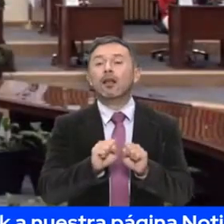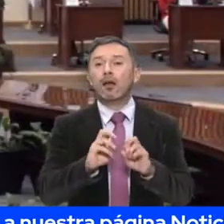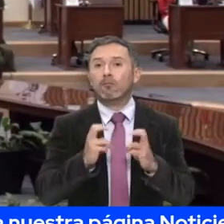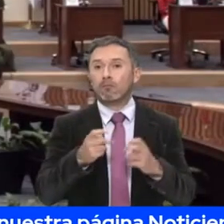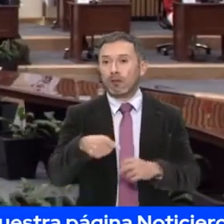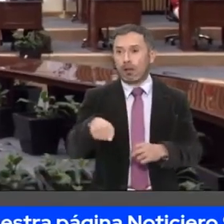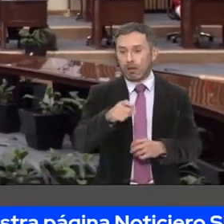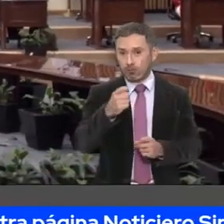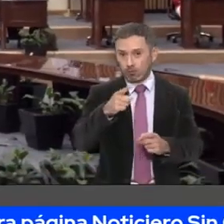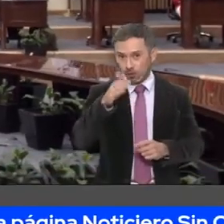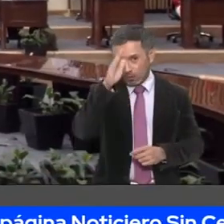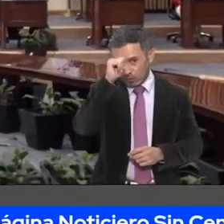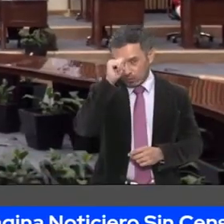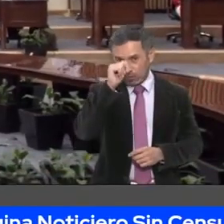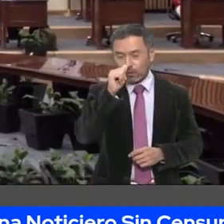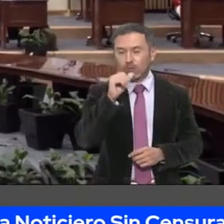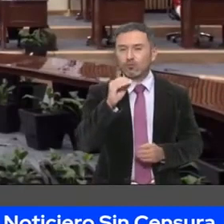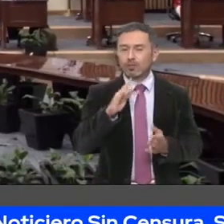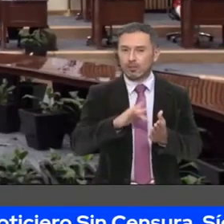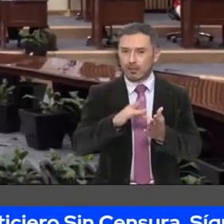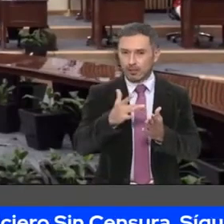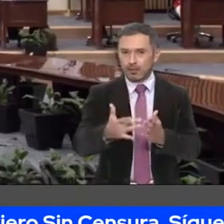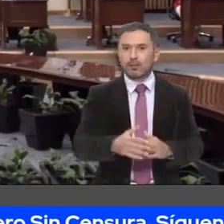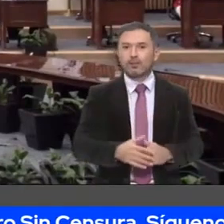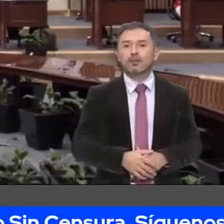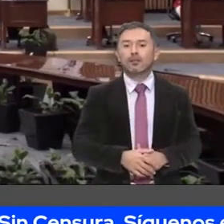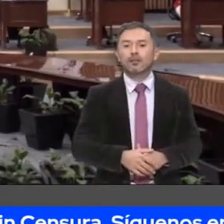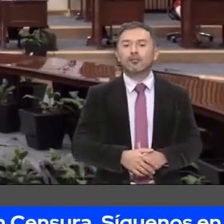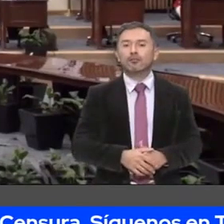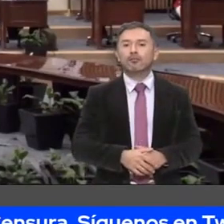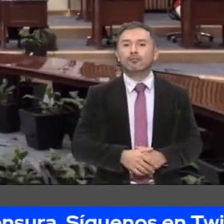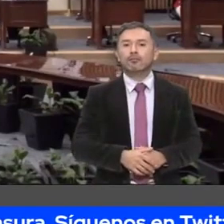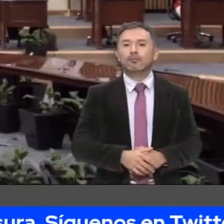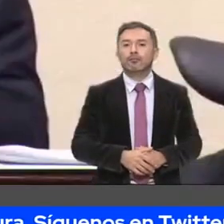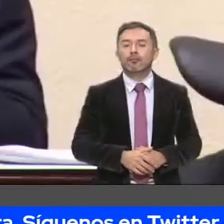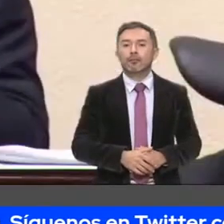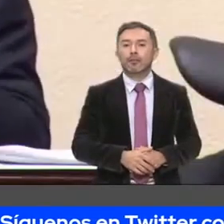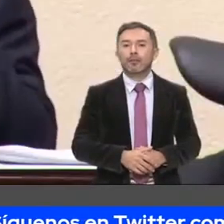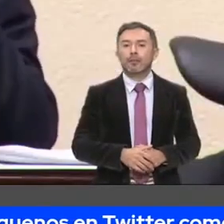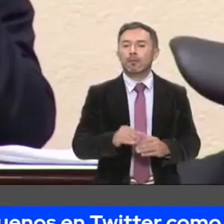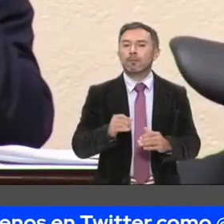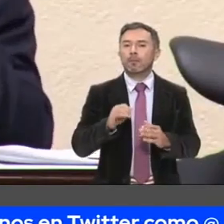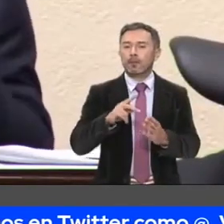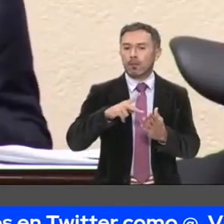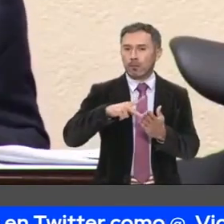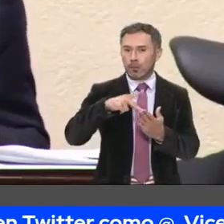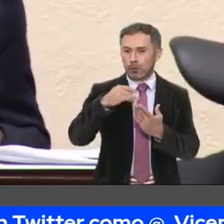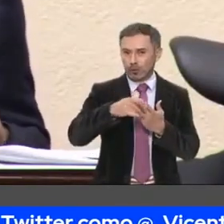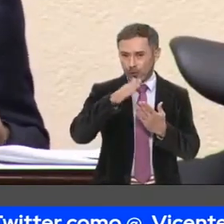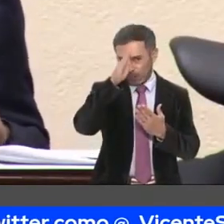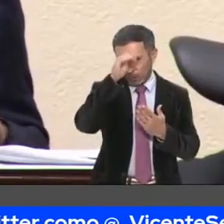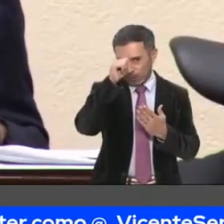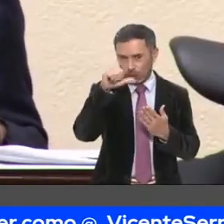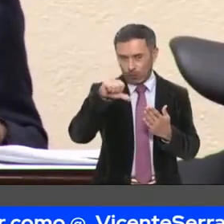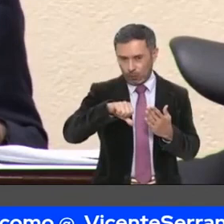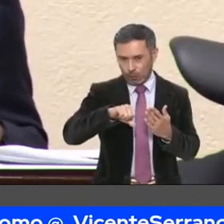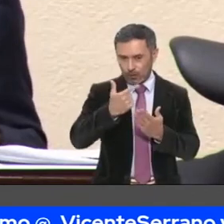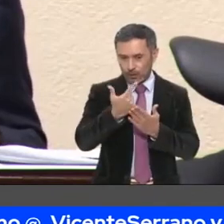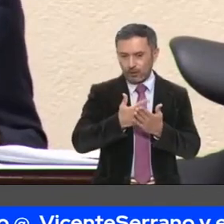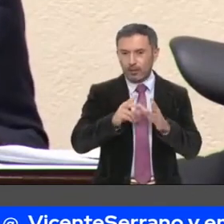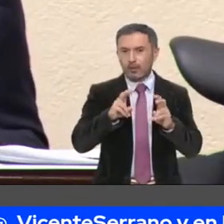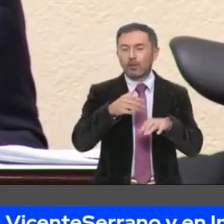en momentos verdaderamente lamentable, hay que decirlo,